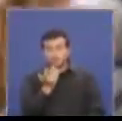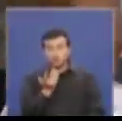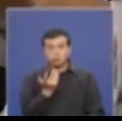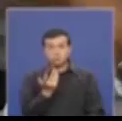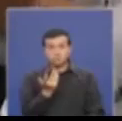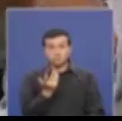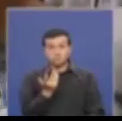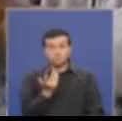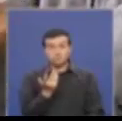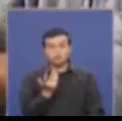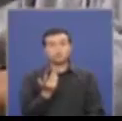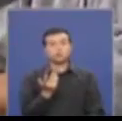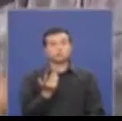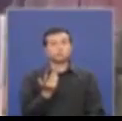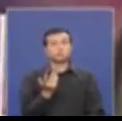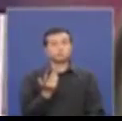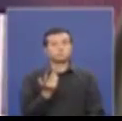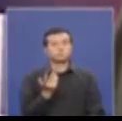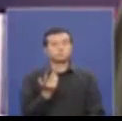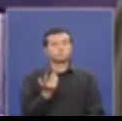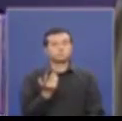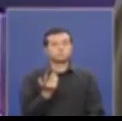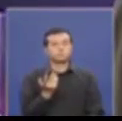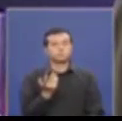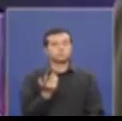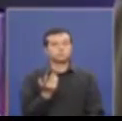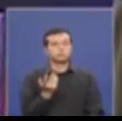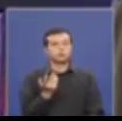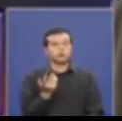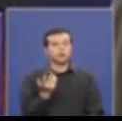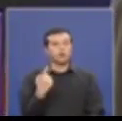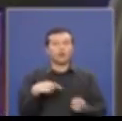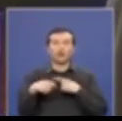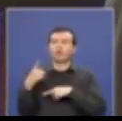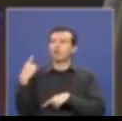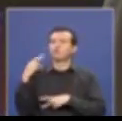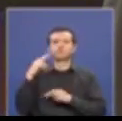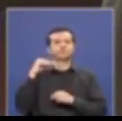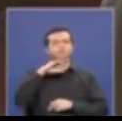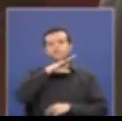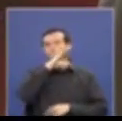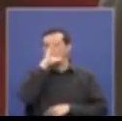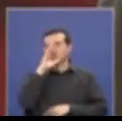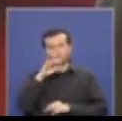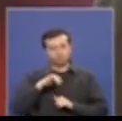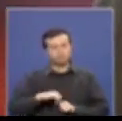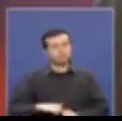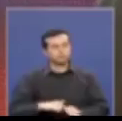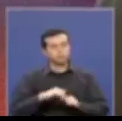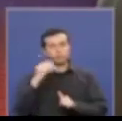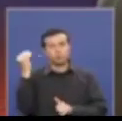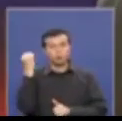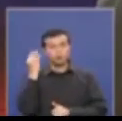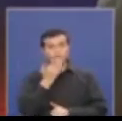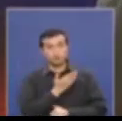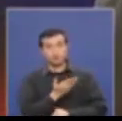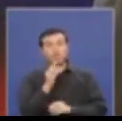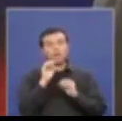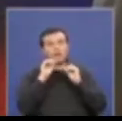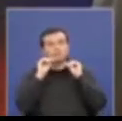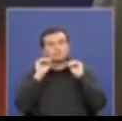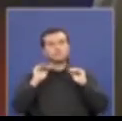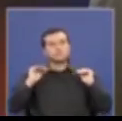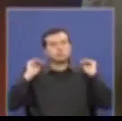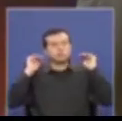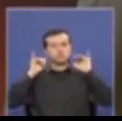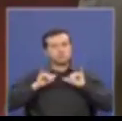permitir jamás que se dé un solo paso atrás, compañeros, y sobre todo jóvenes, es en la